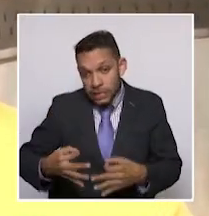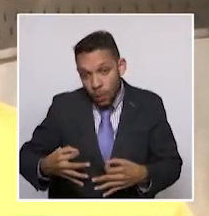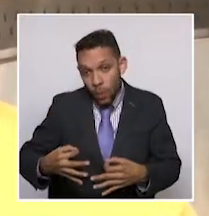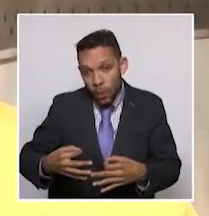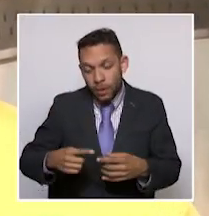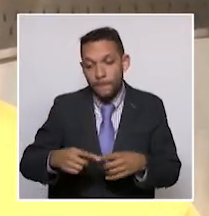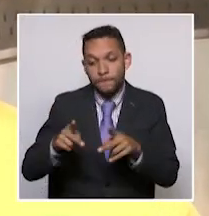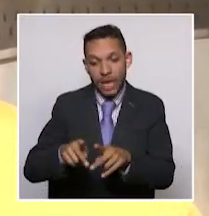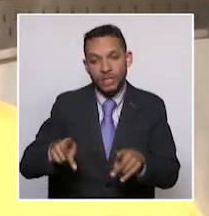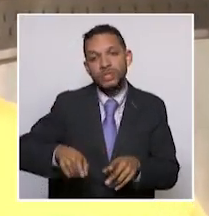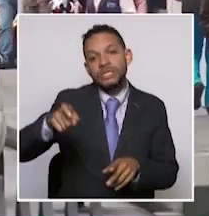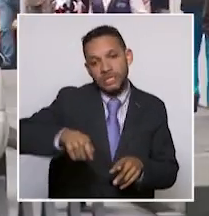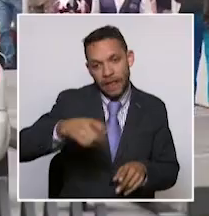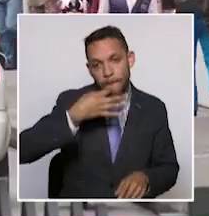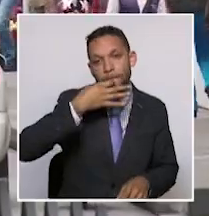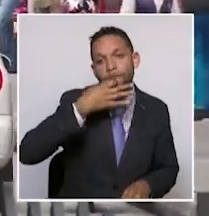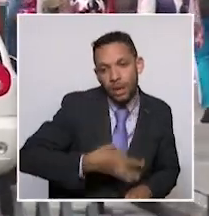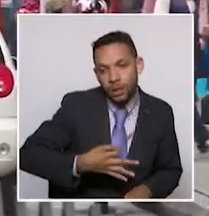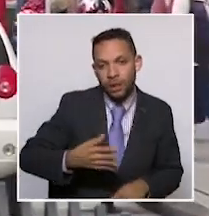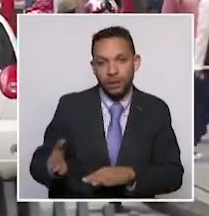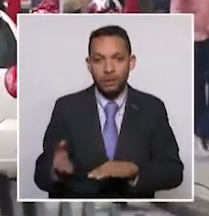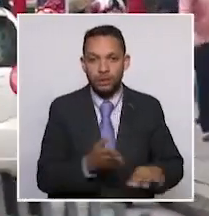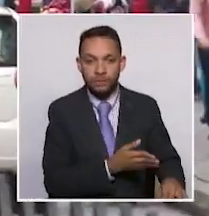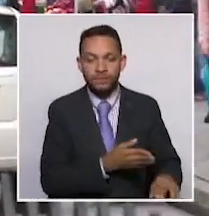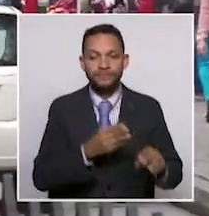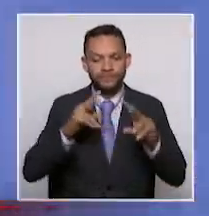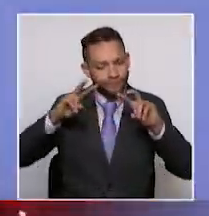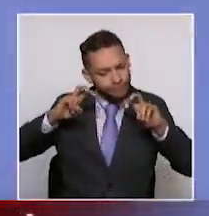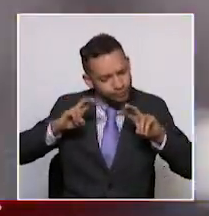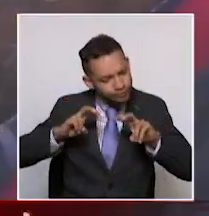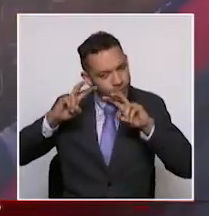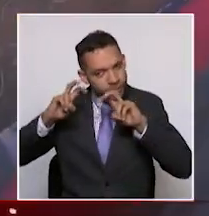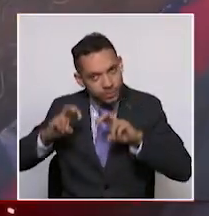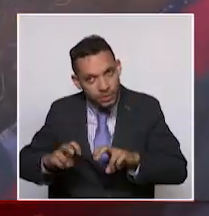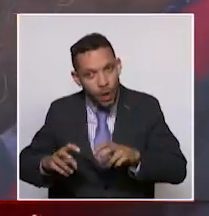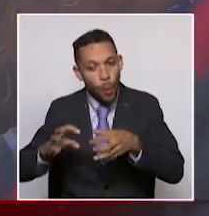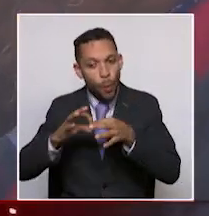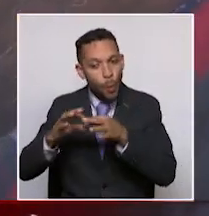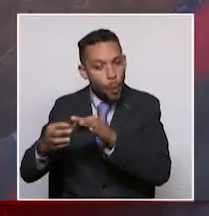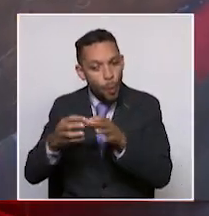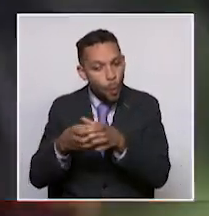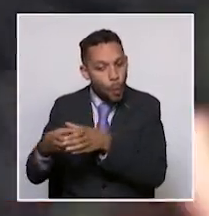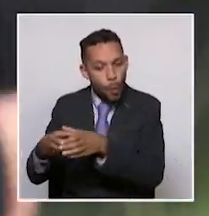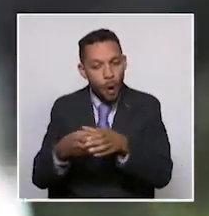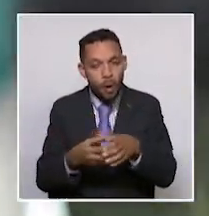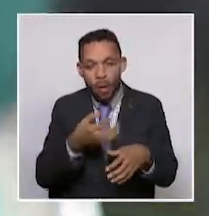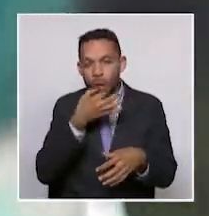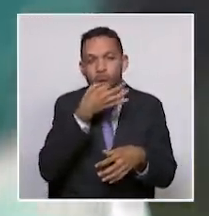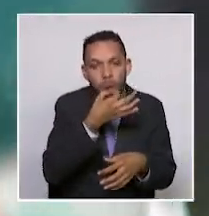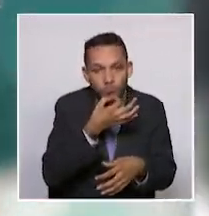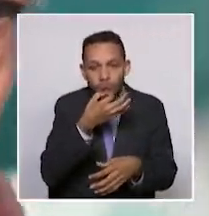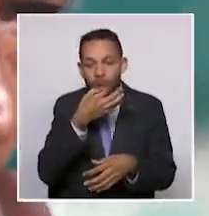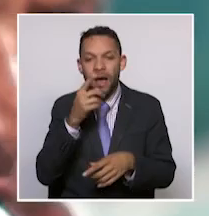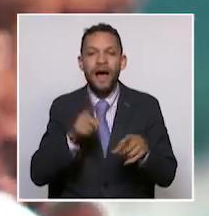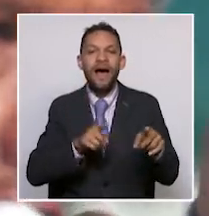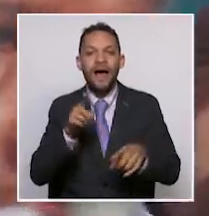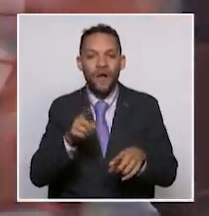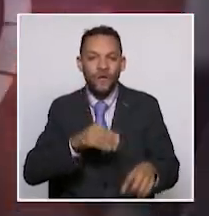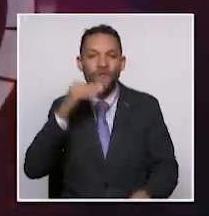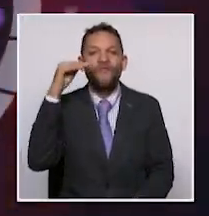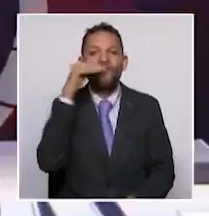con personas que lo necesiten. Las autoridades están investigando si hay alguna red criminal que engaña a la población a través de la petición de